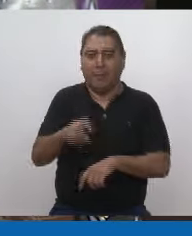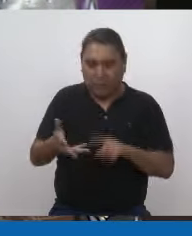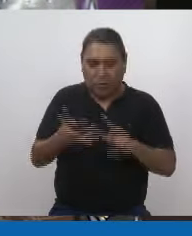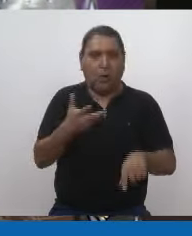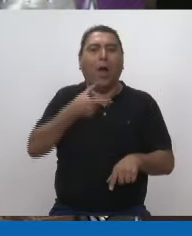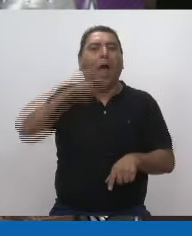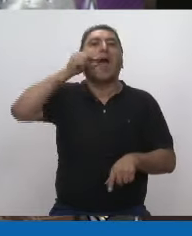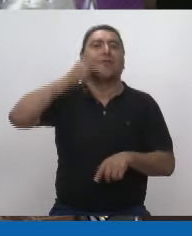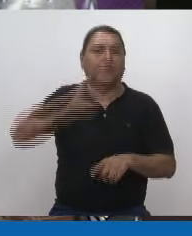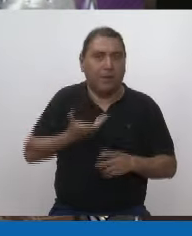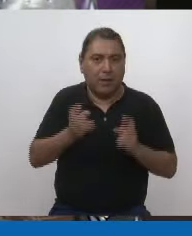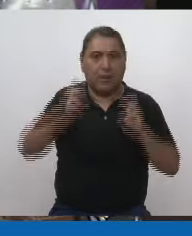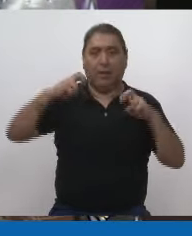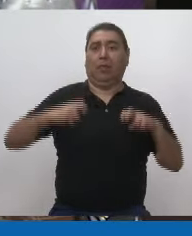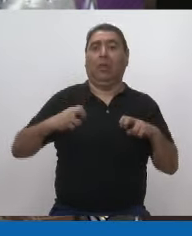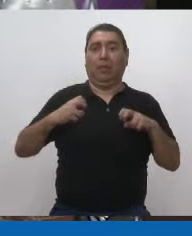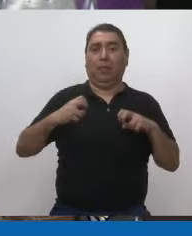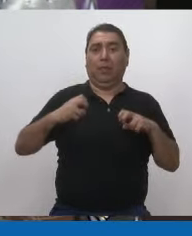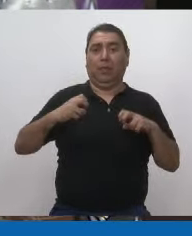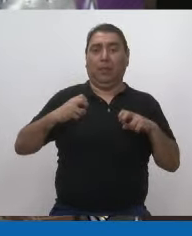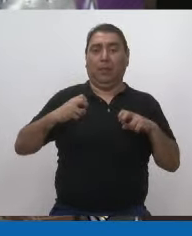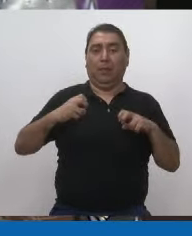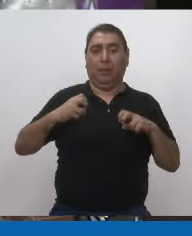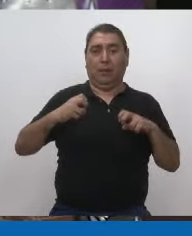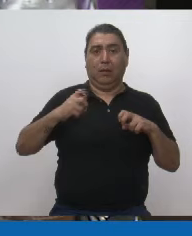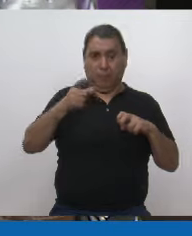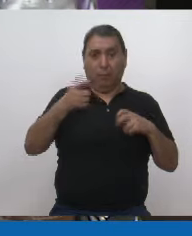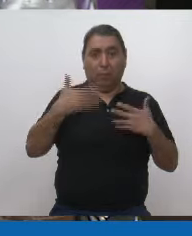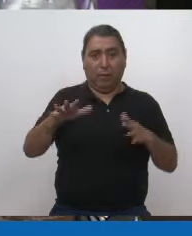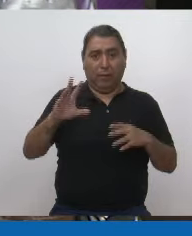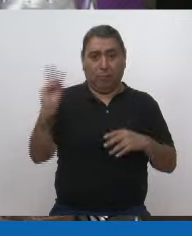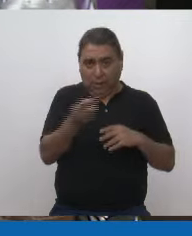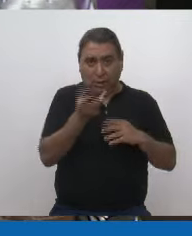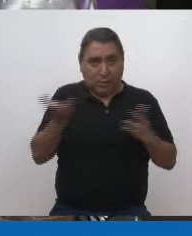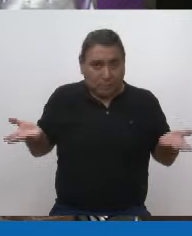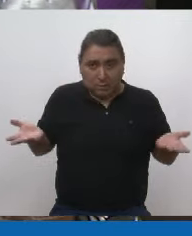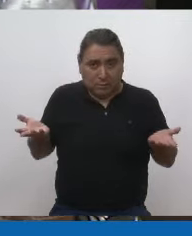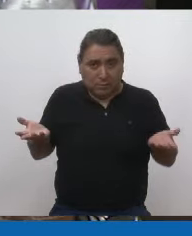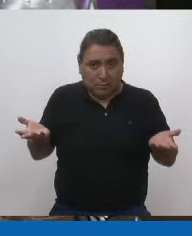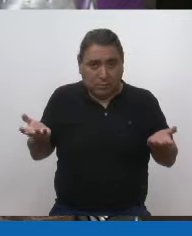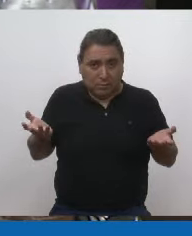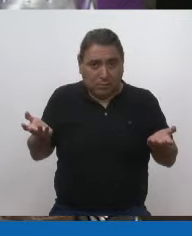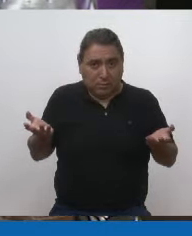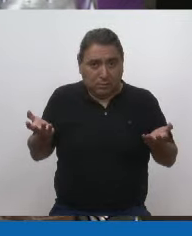café, podés ser la próxima víctima.